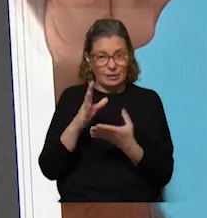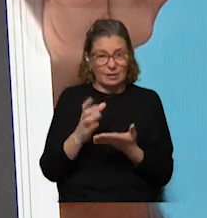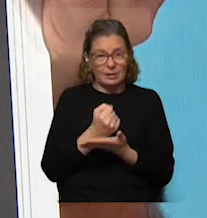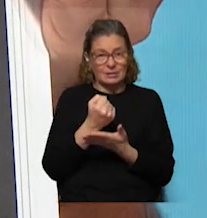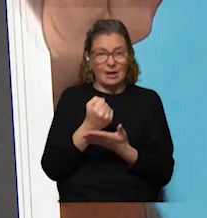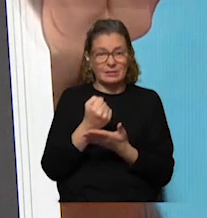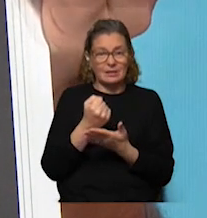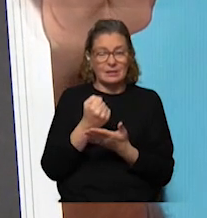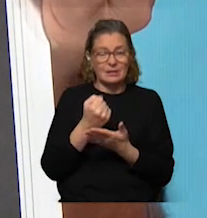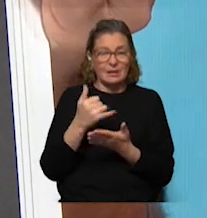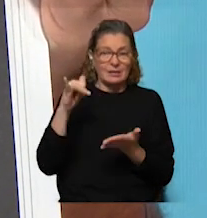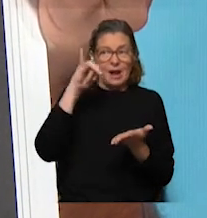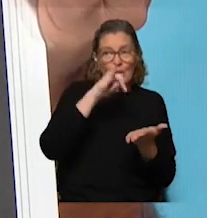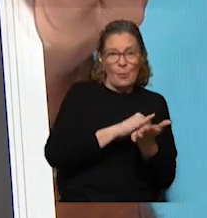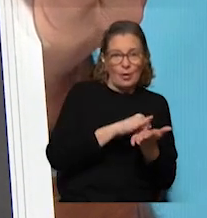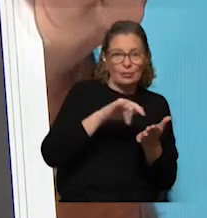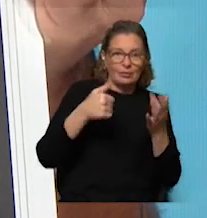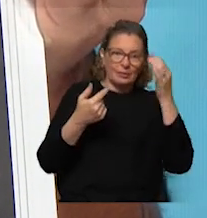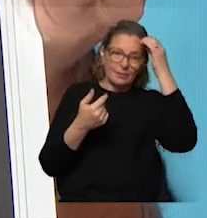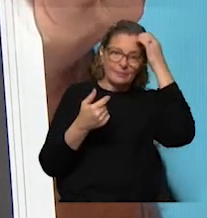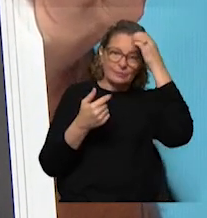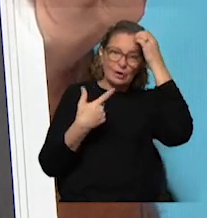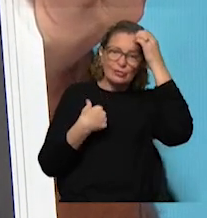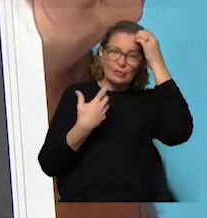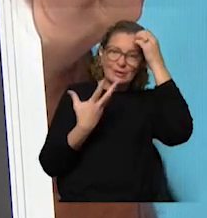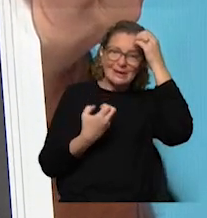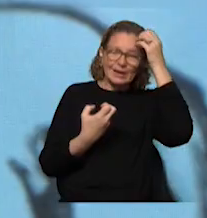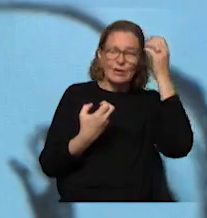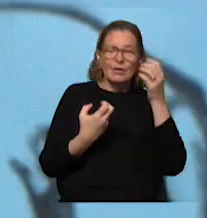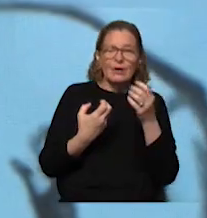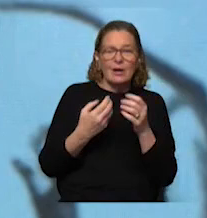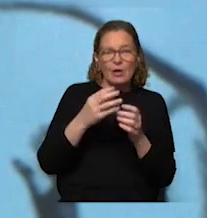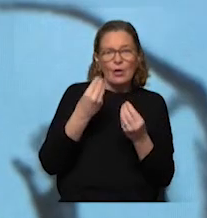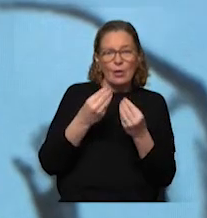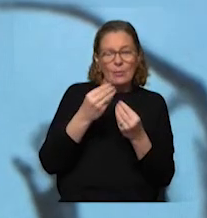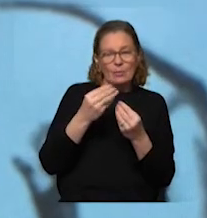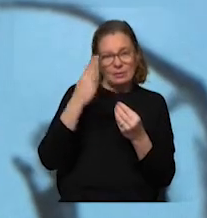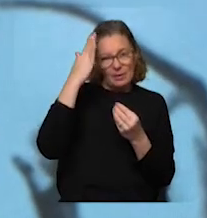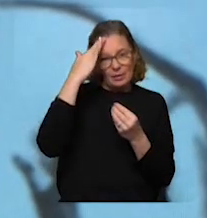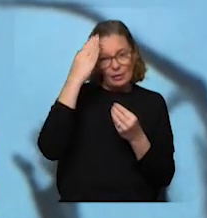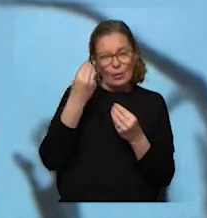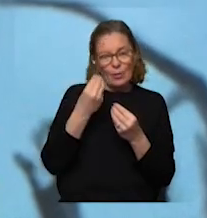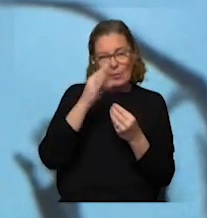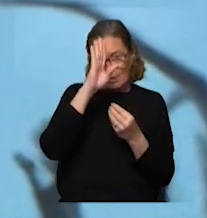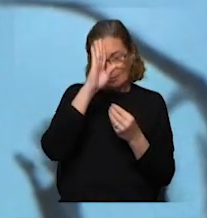rescataste a tal y sacaste el aeropuerto tal Y no sé yo lo que quiero saber es cómo aprendiste a manejar